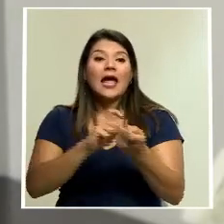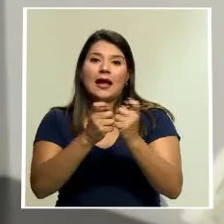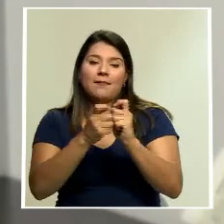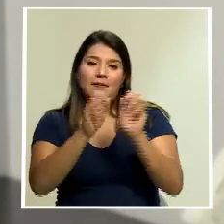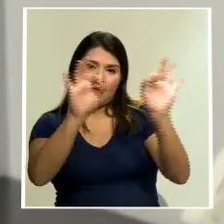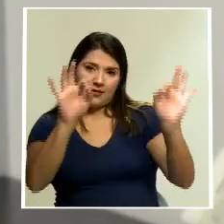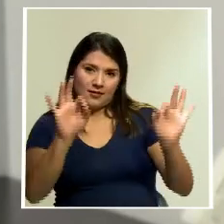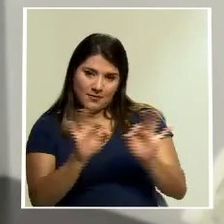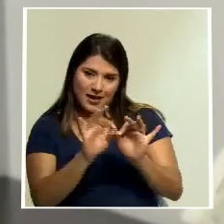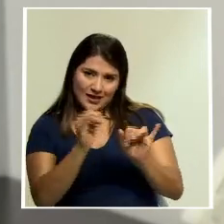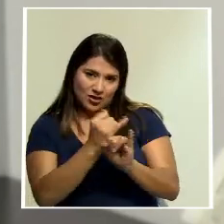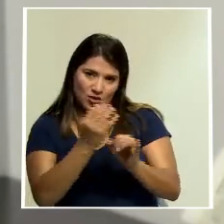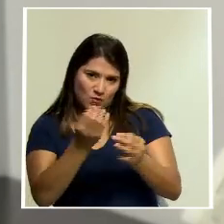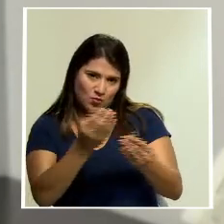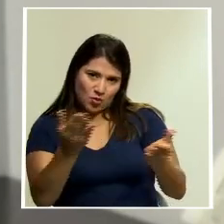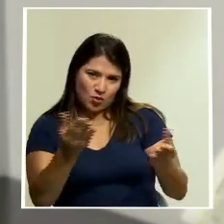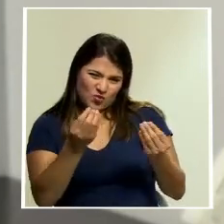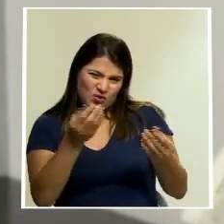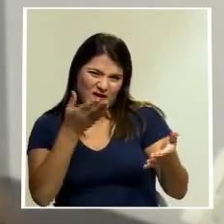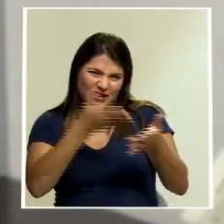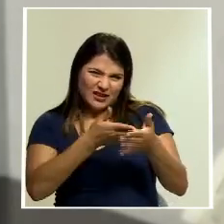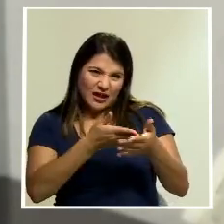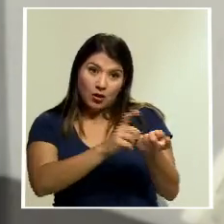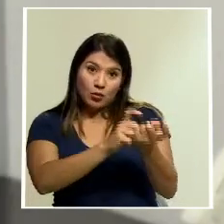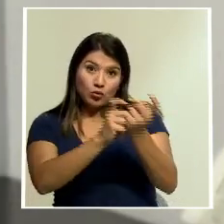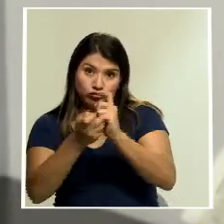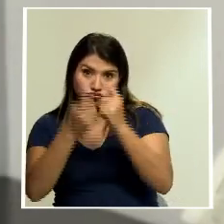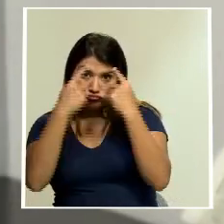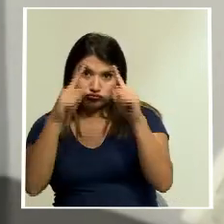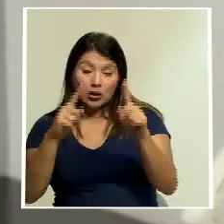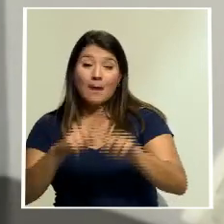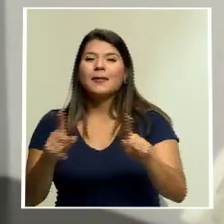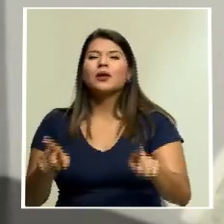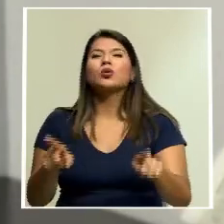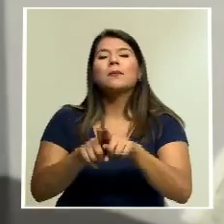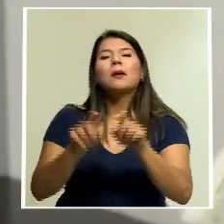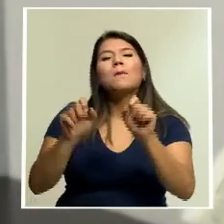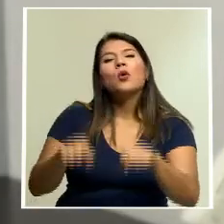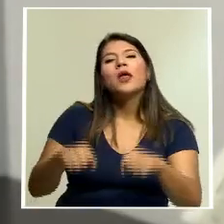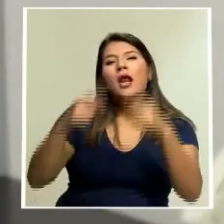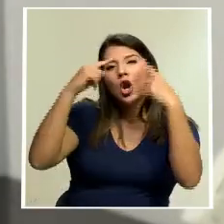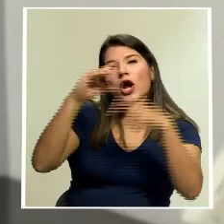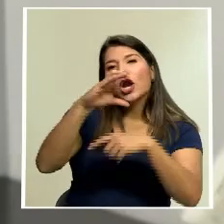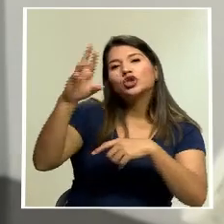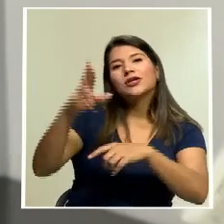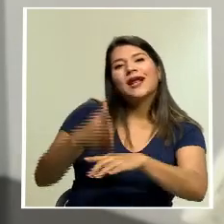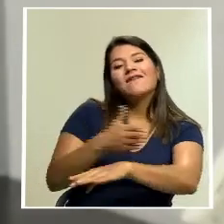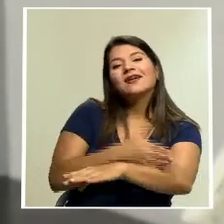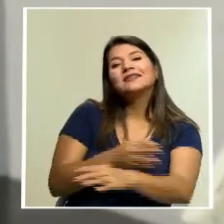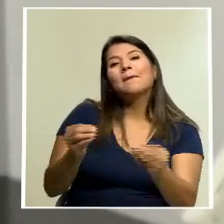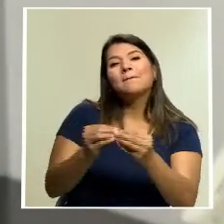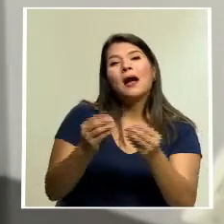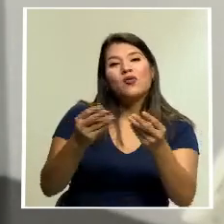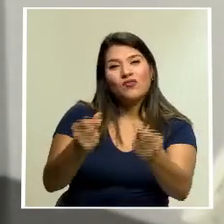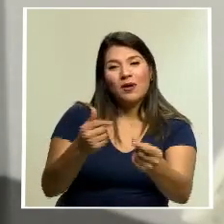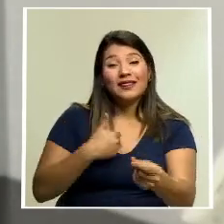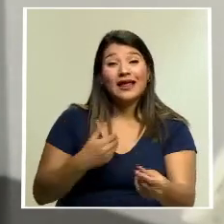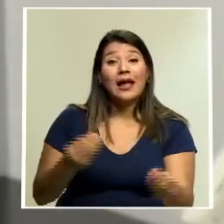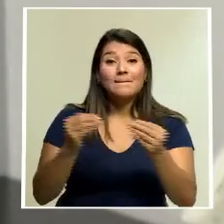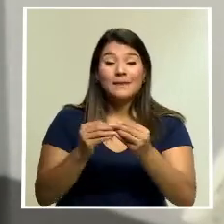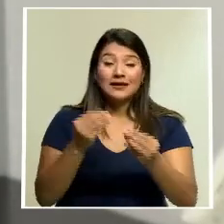imagen deteriorada del sector público, sino que además poder lograr que el país camine más rápido, que sea más